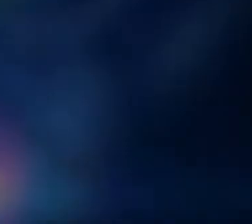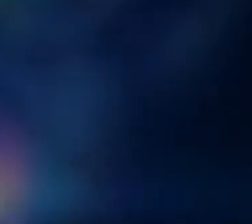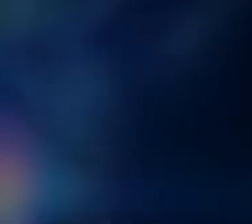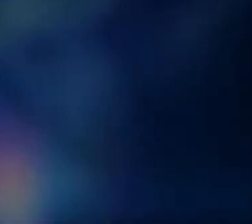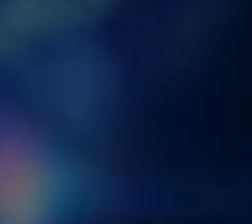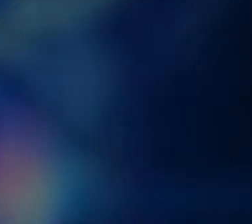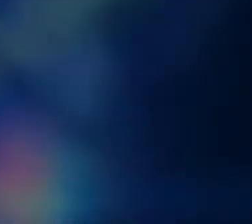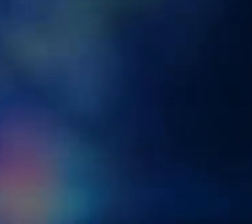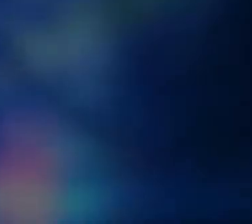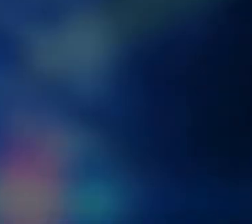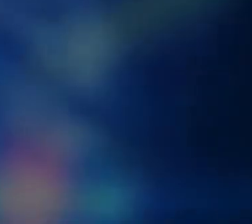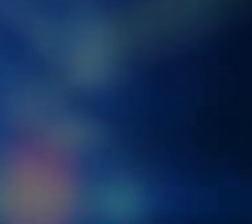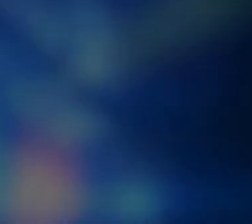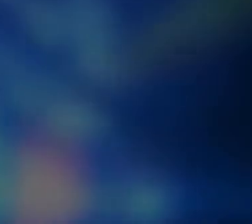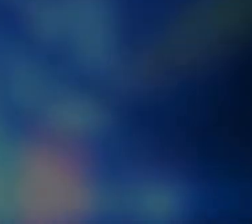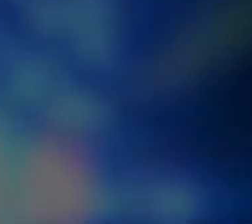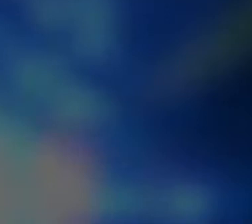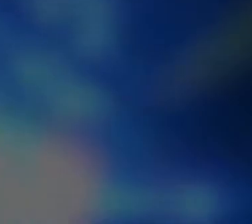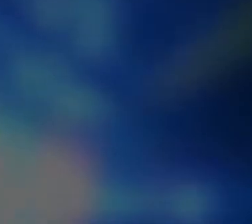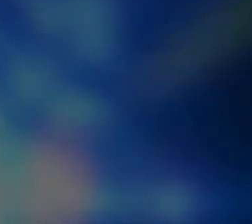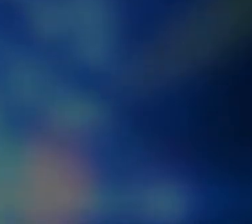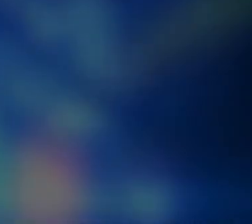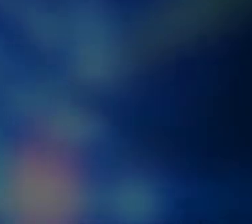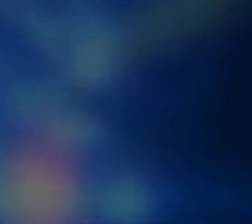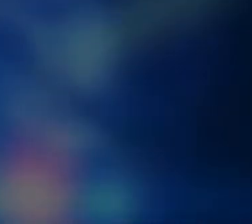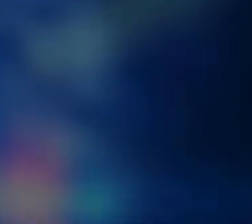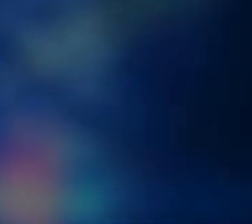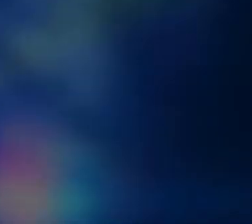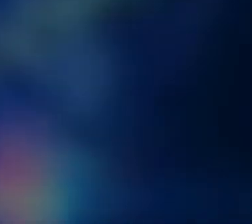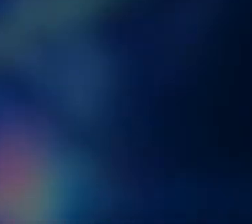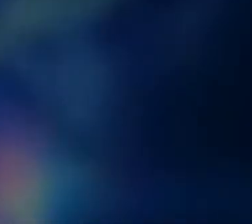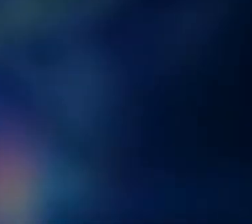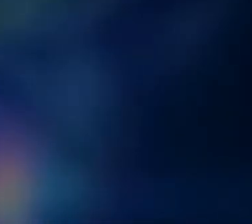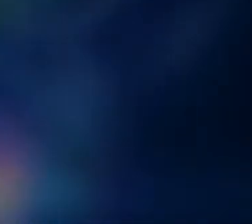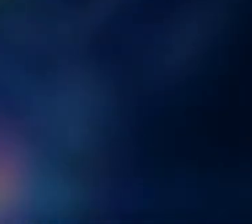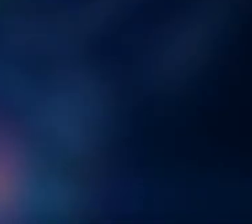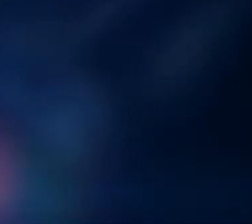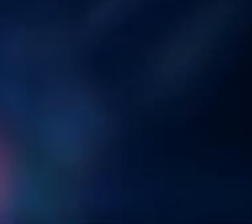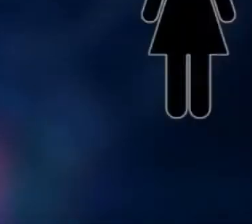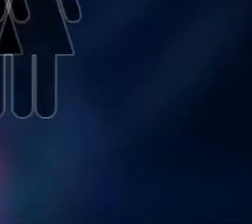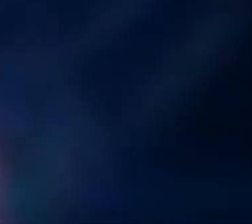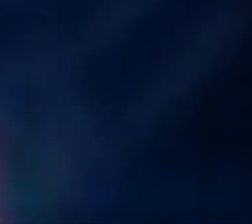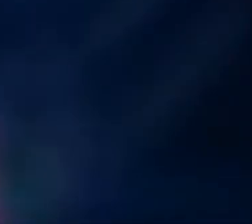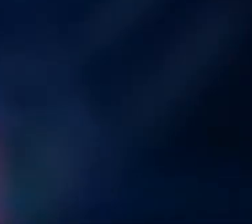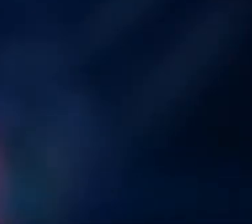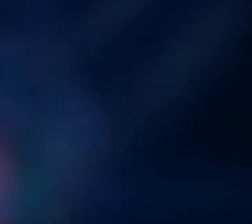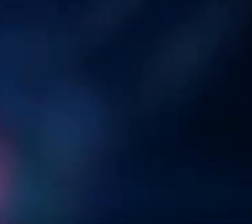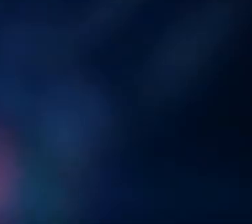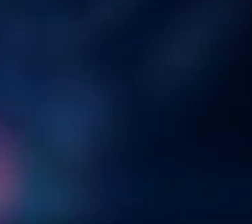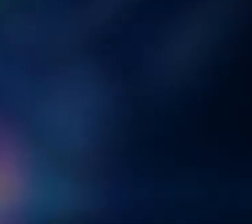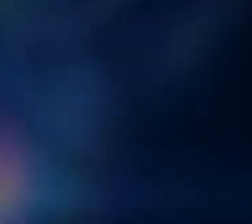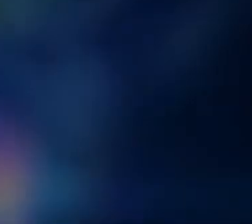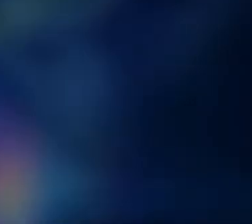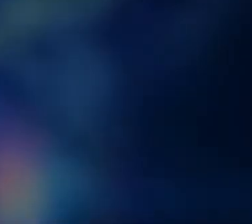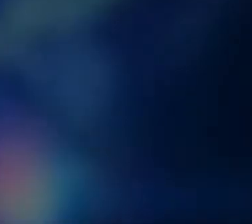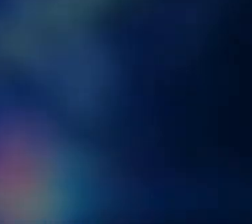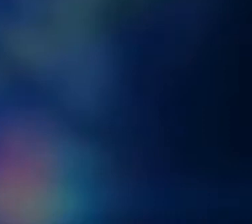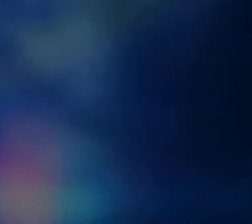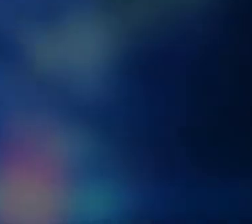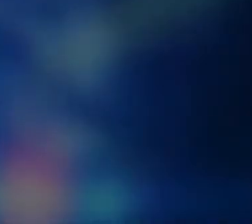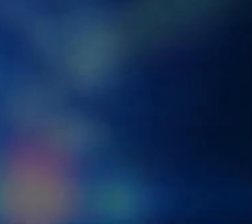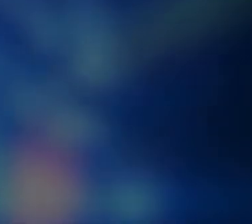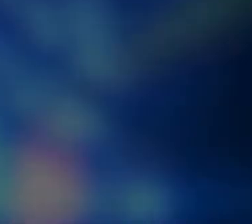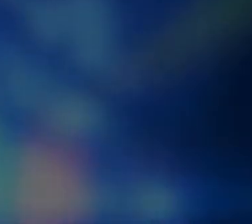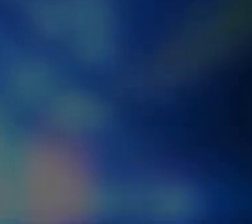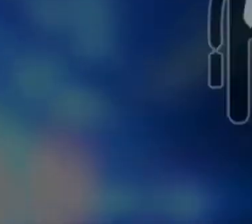con 1.300 semanas cotizadas, 3 años más que en los fondos de pensiones. Y la edad de pensión para las mujeres es de 57